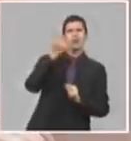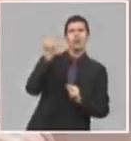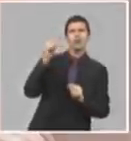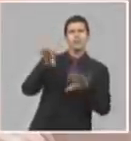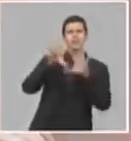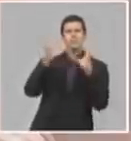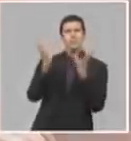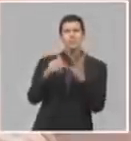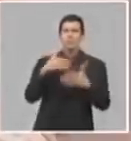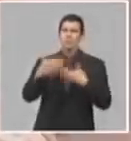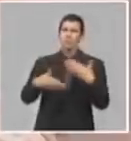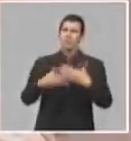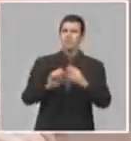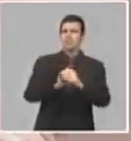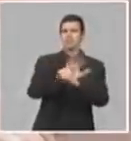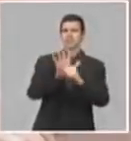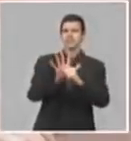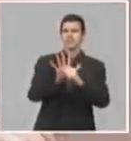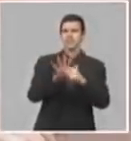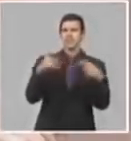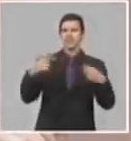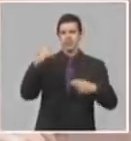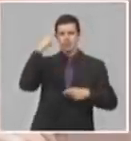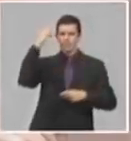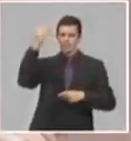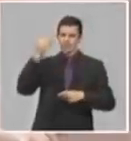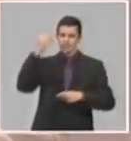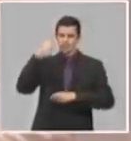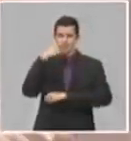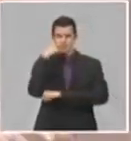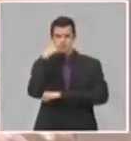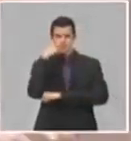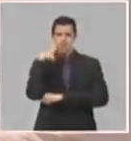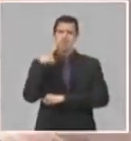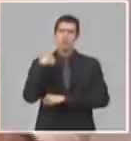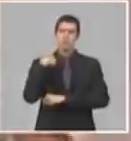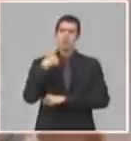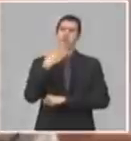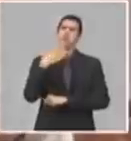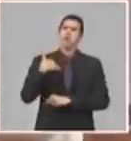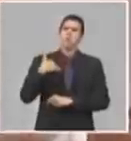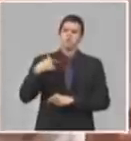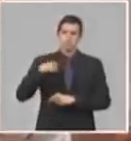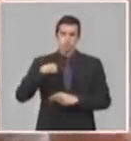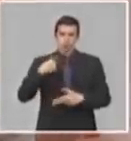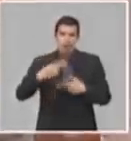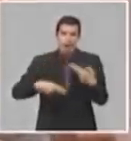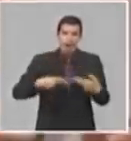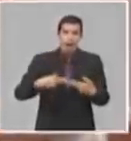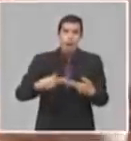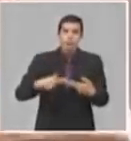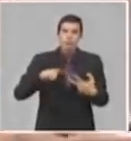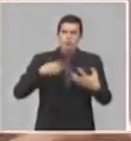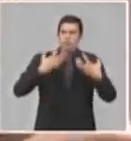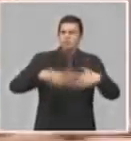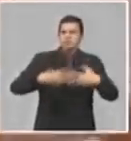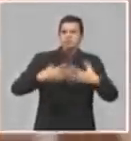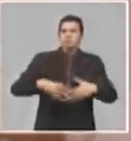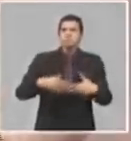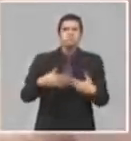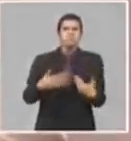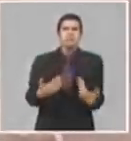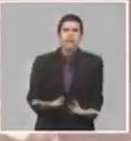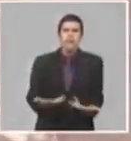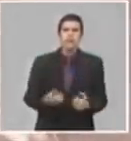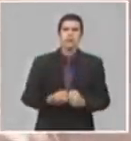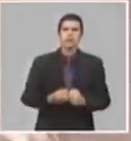COVID-19, es la exportación. Y nosotros no podemos ver la exportación como solo segmentada en el